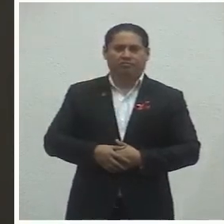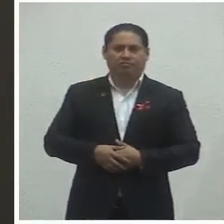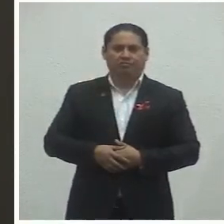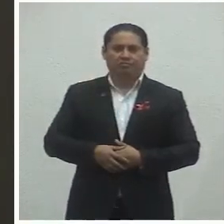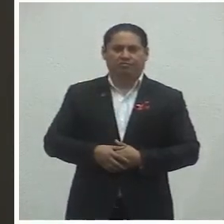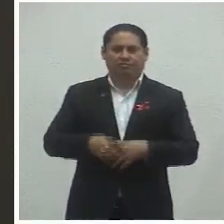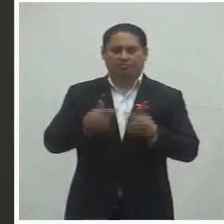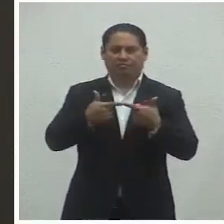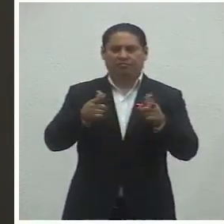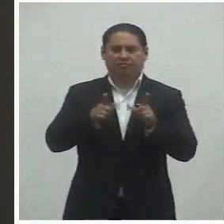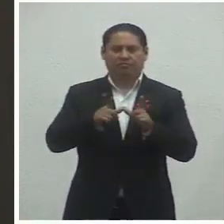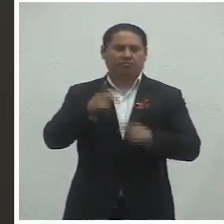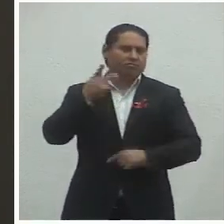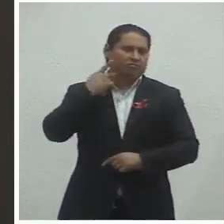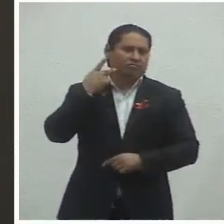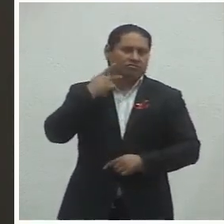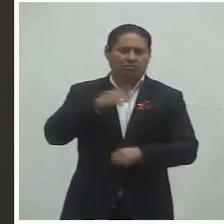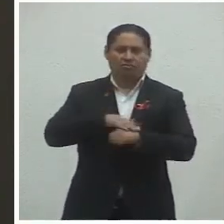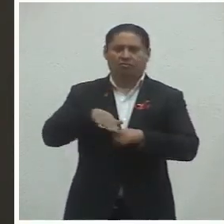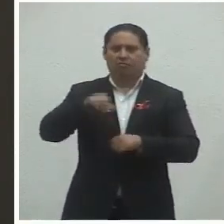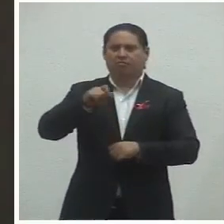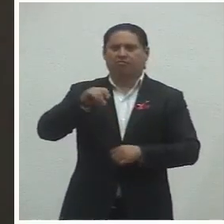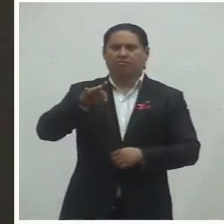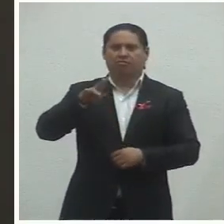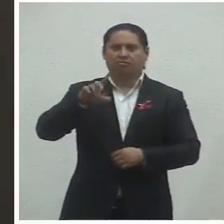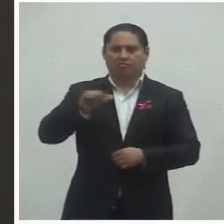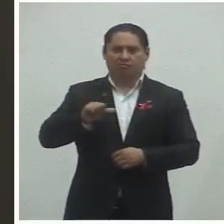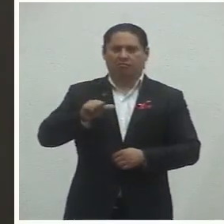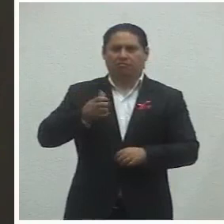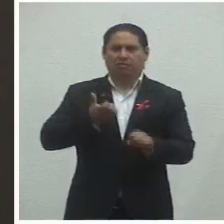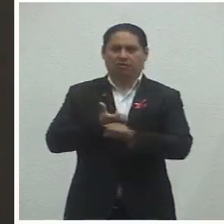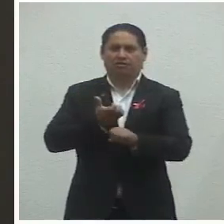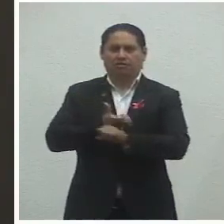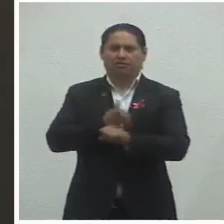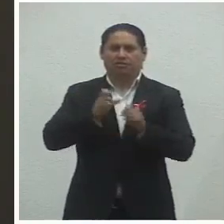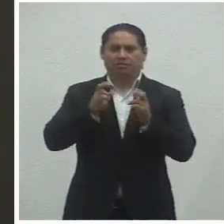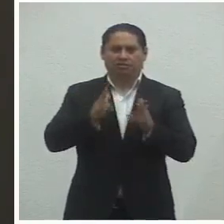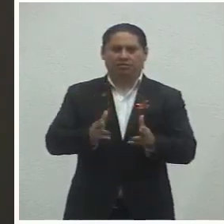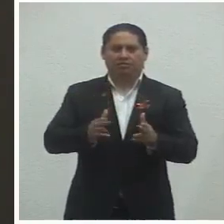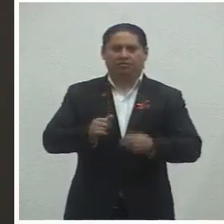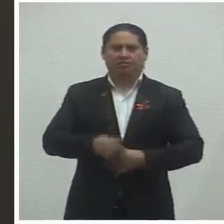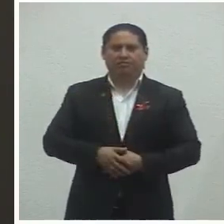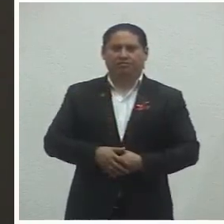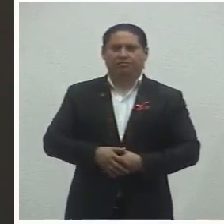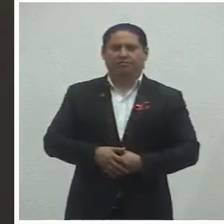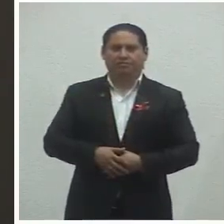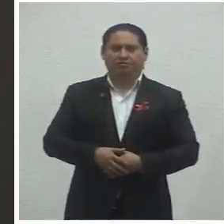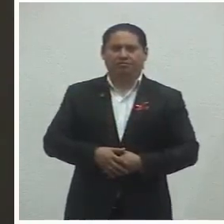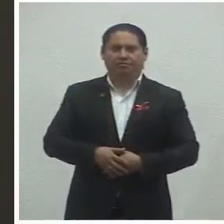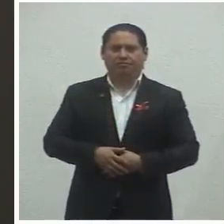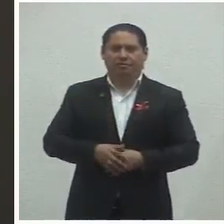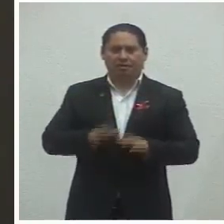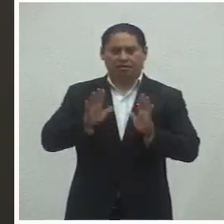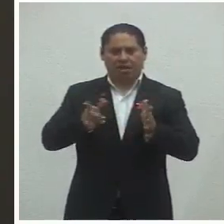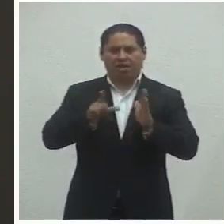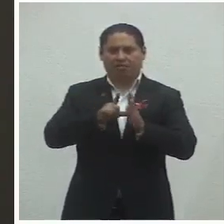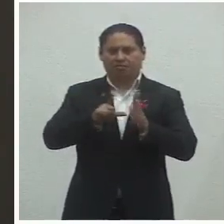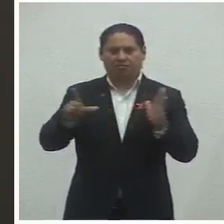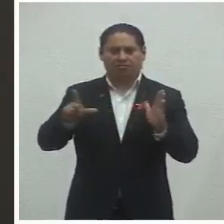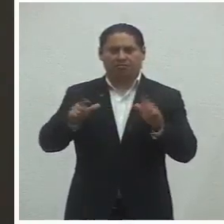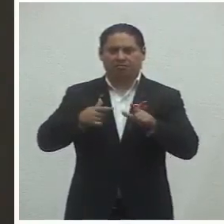fracción parlamentaria de Morena en el estado de Chiapas estamos listos